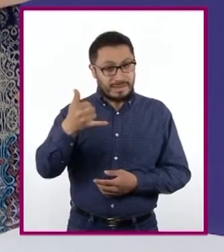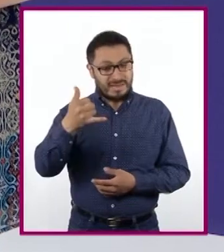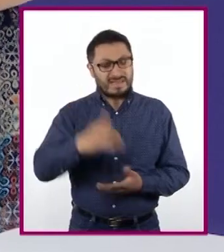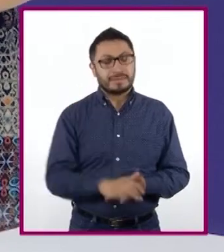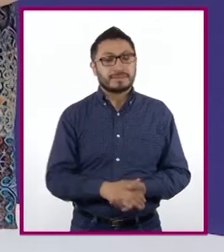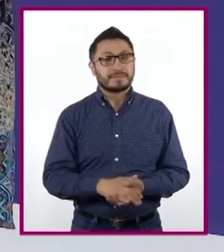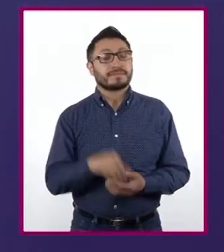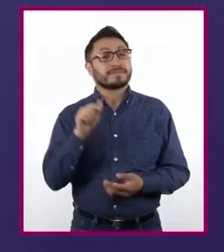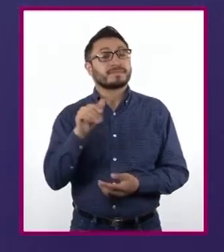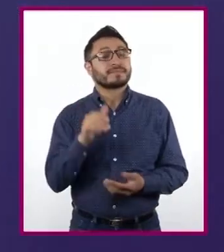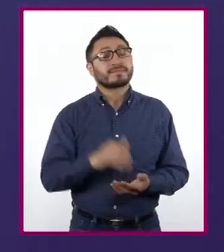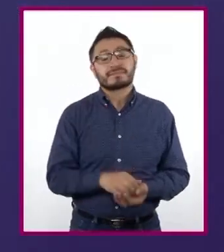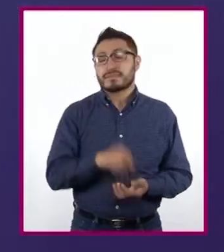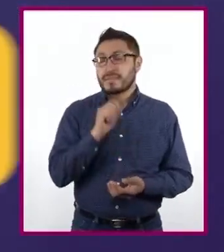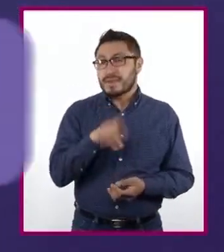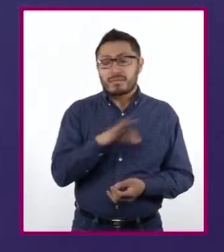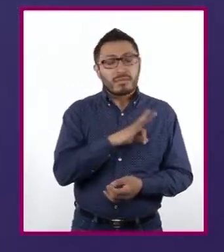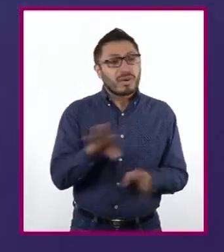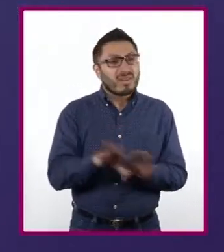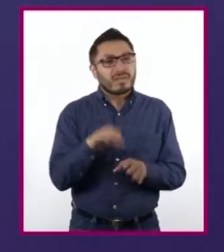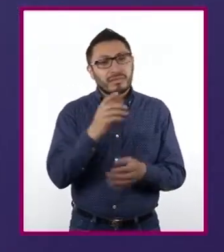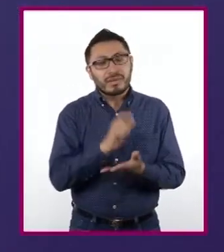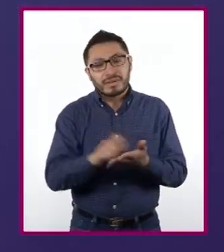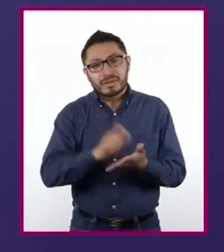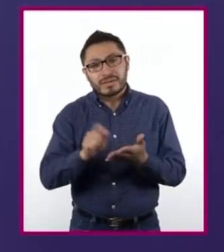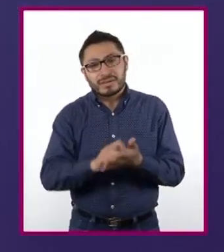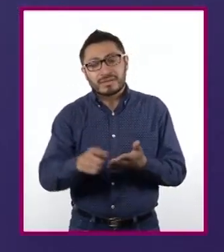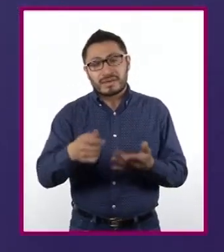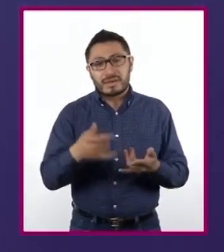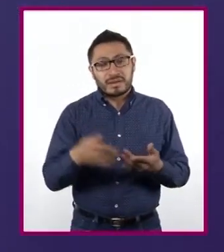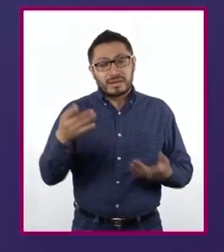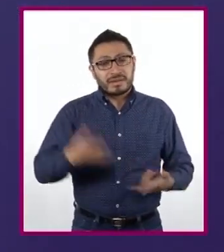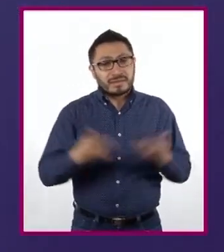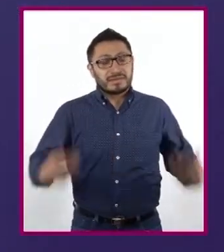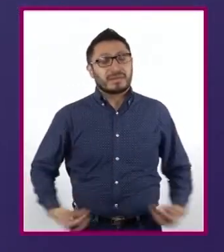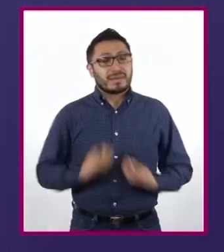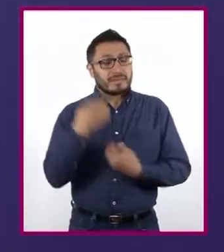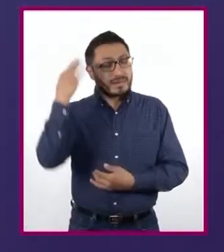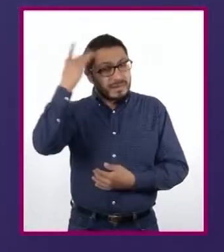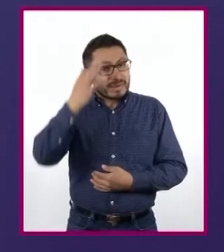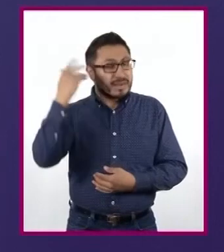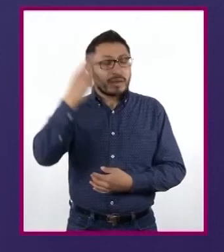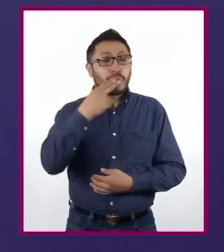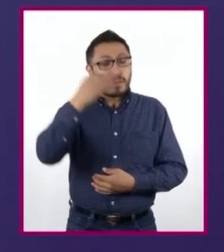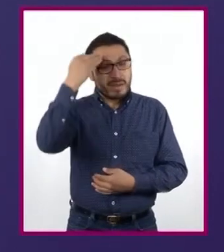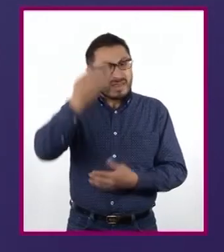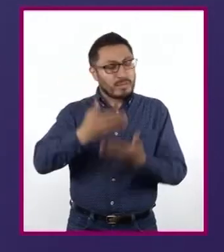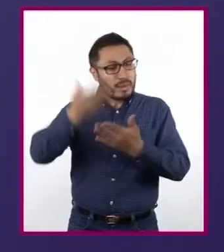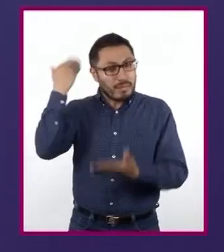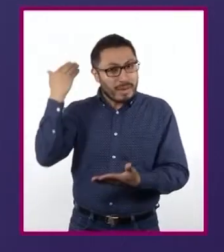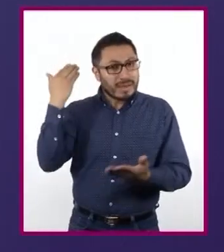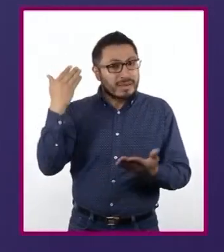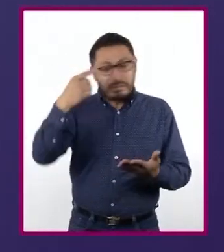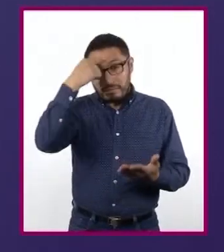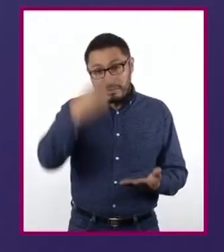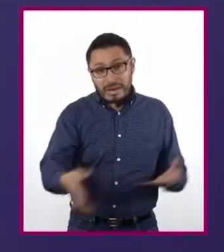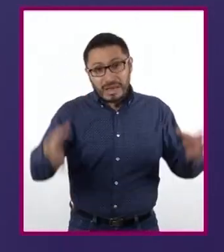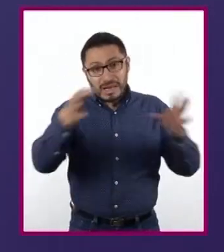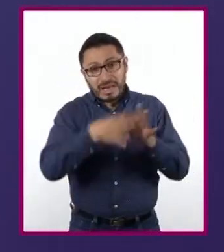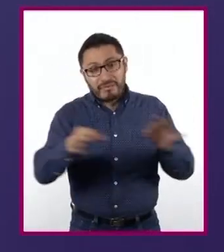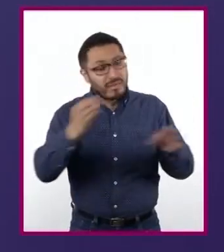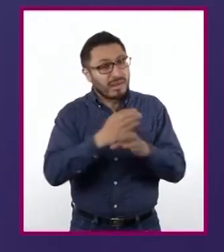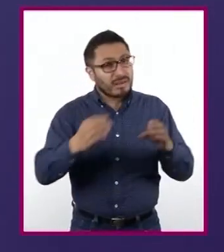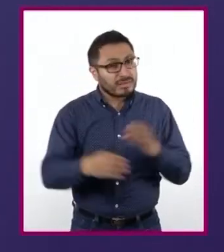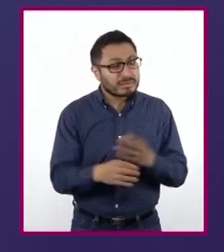Profesora, también podemos escribir un texto biográfico en el que analicemos el uso del tiempo pasado para narrar